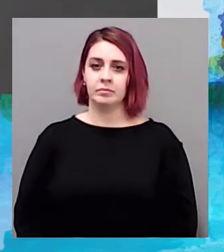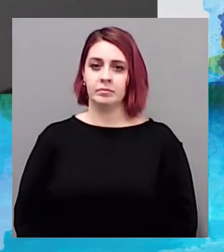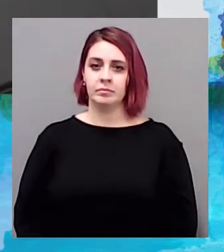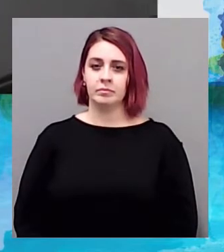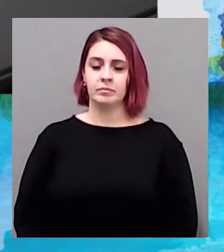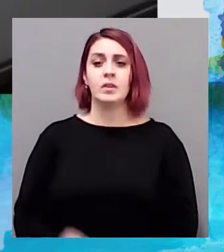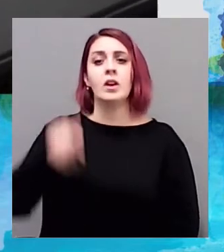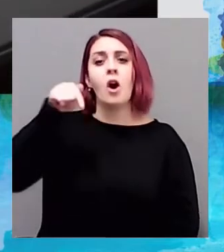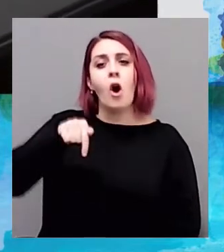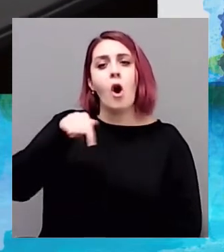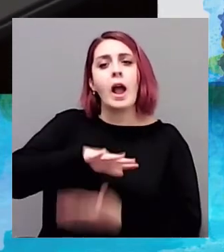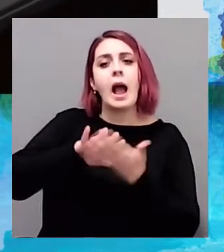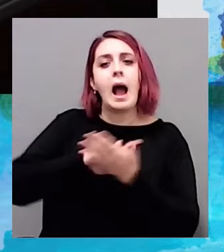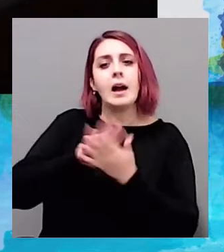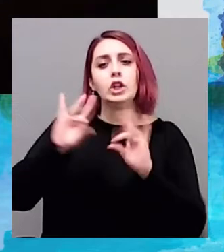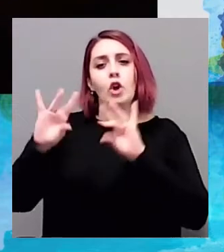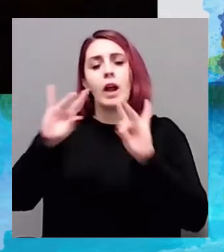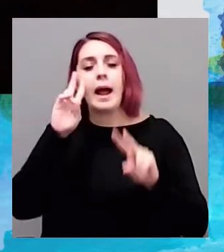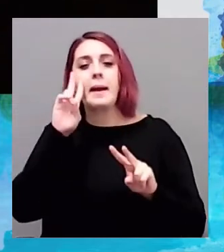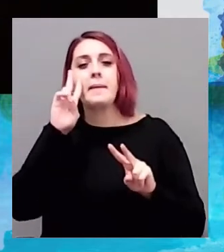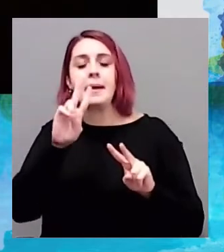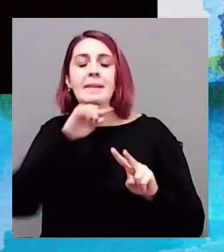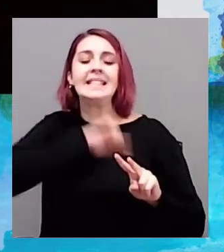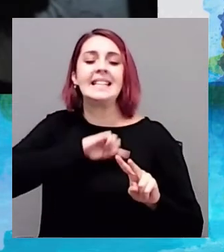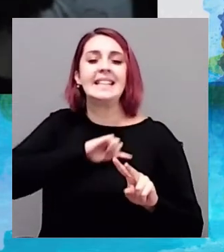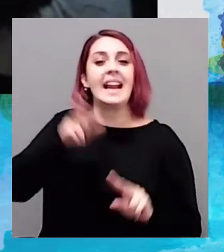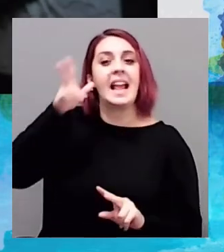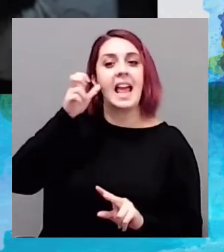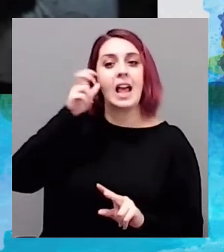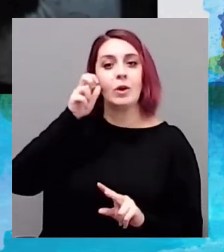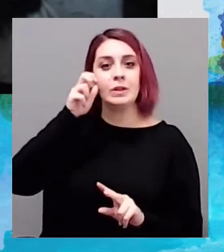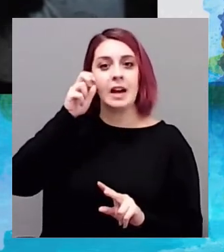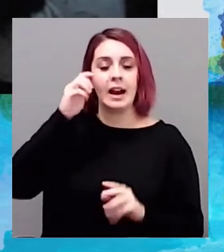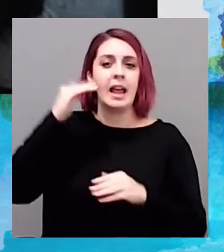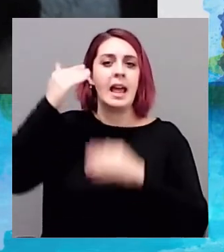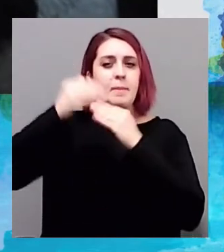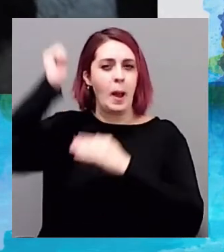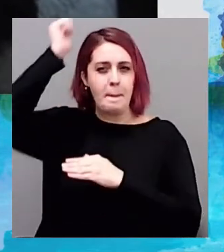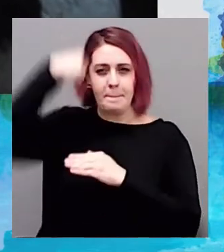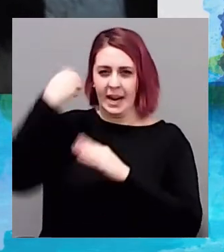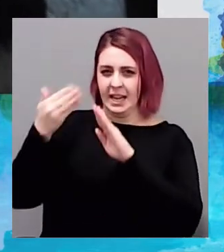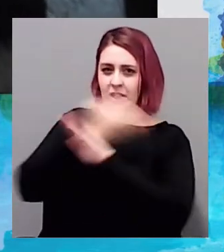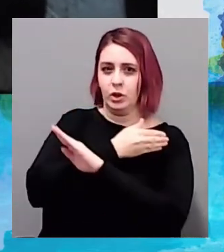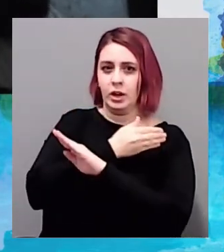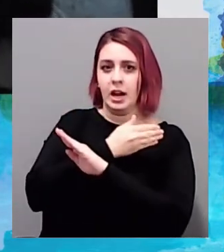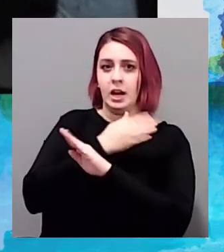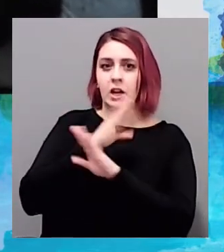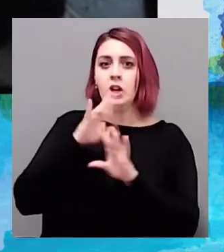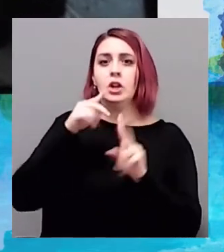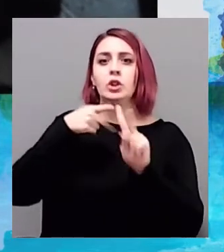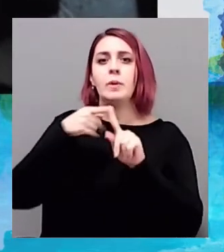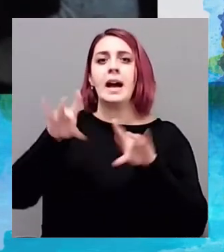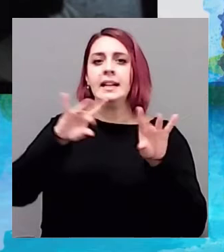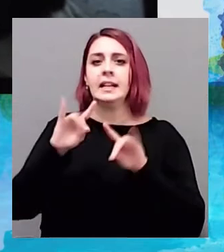A tocar y a ver y a sentir y a escuchar la prehistoria. Vamos a ver 4 estaciones táctiles, sobre todo relacionadas con los